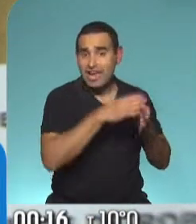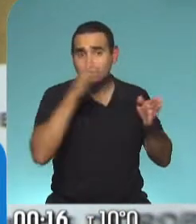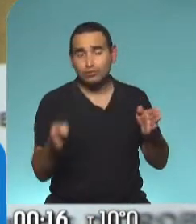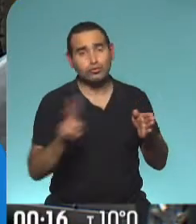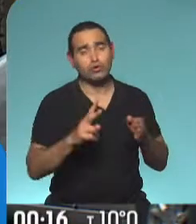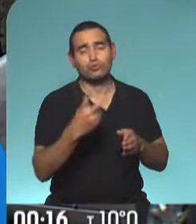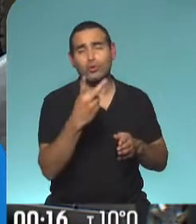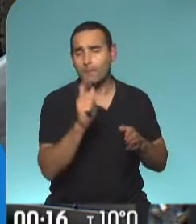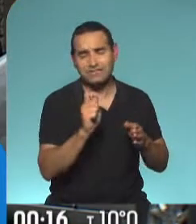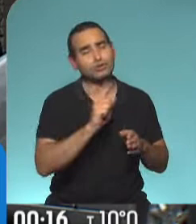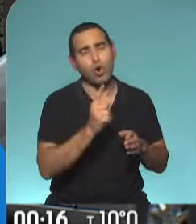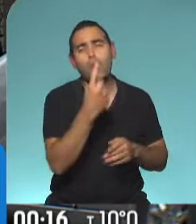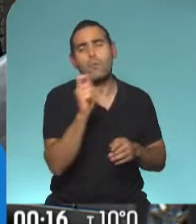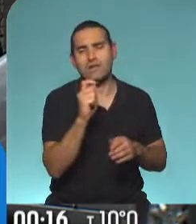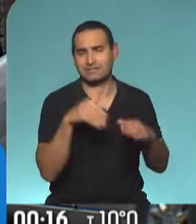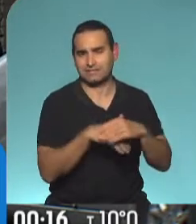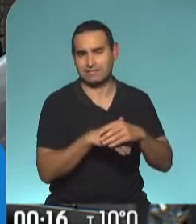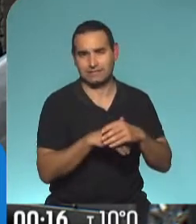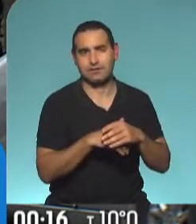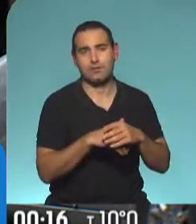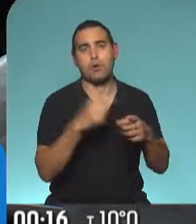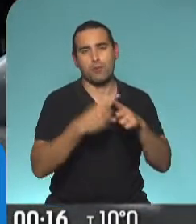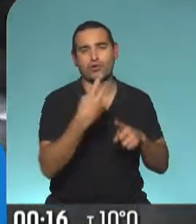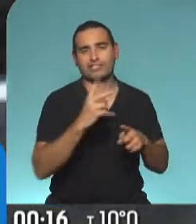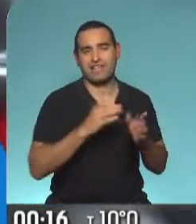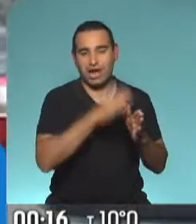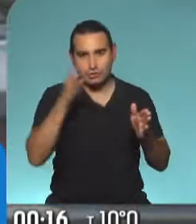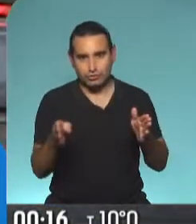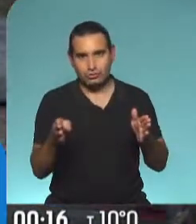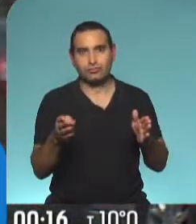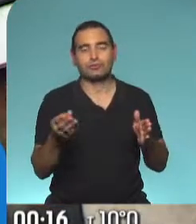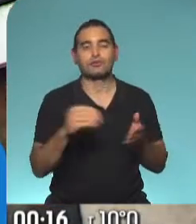dos meses, en realidad va a ser un mes por los tres años y se va a devolver actualizado.